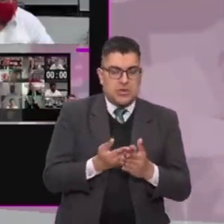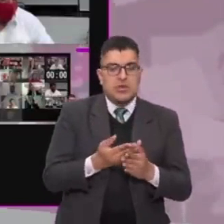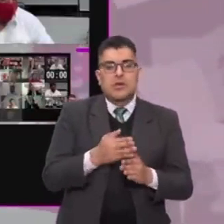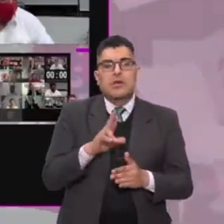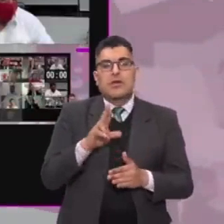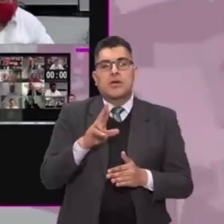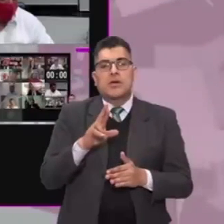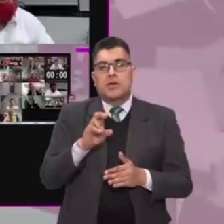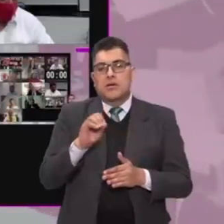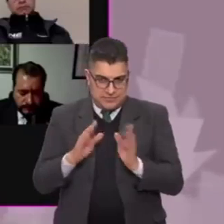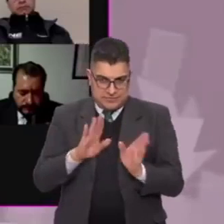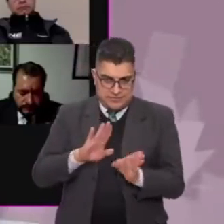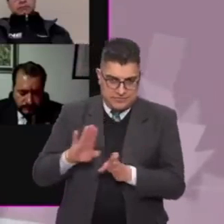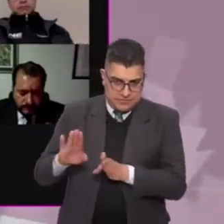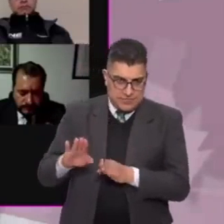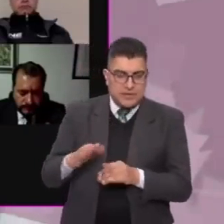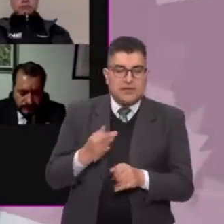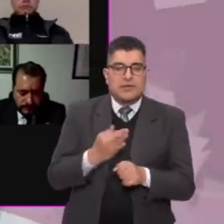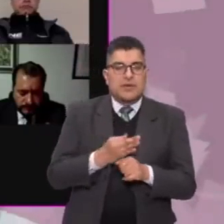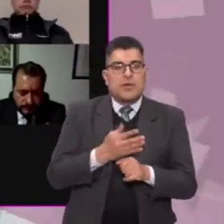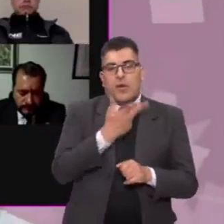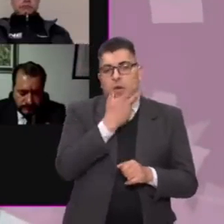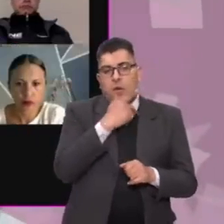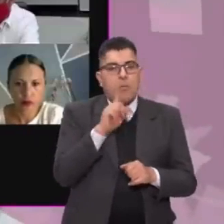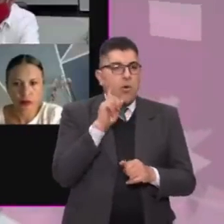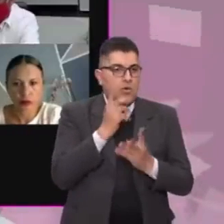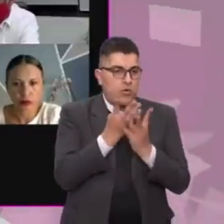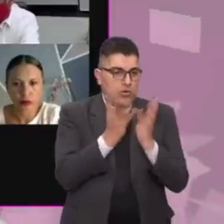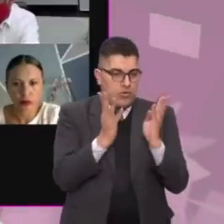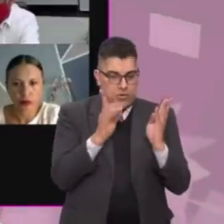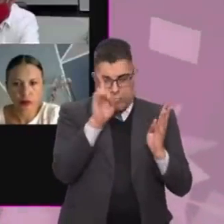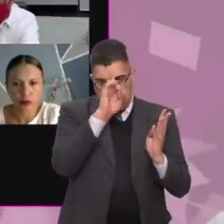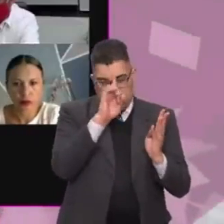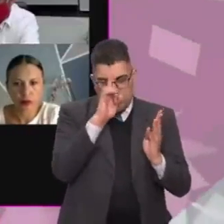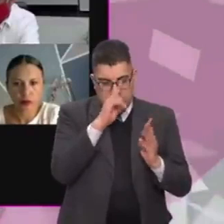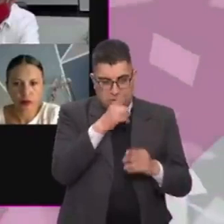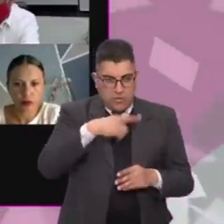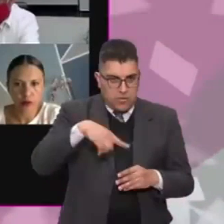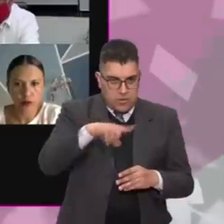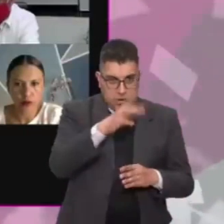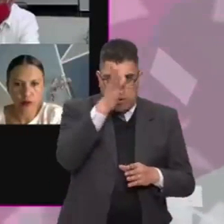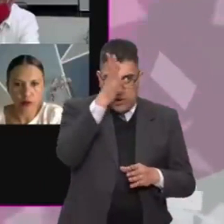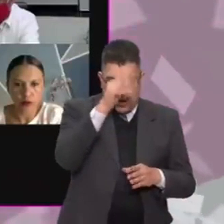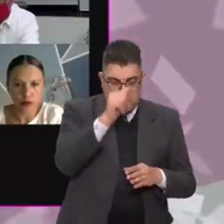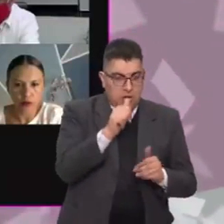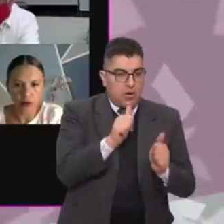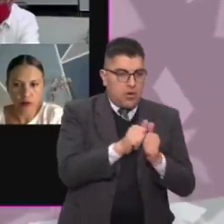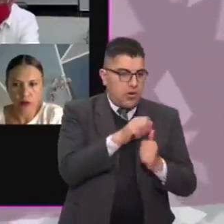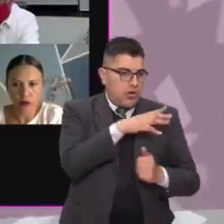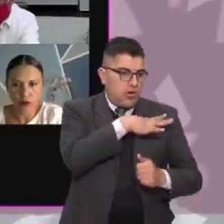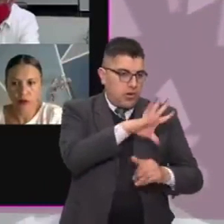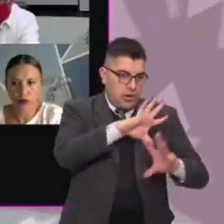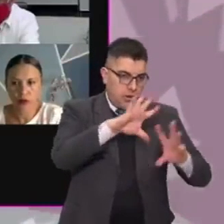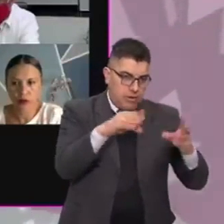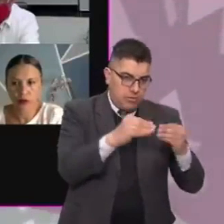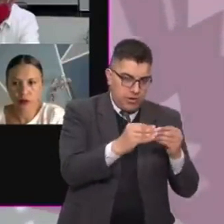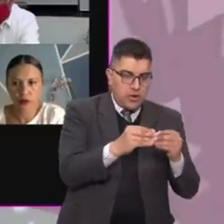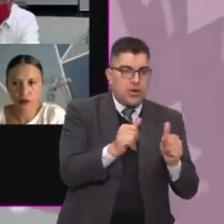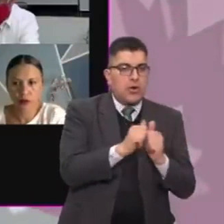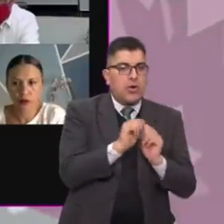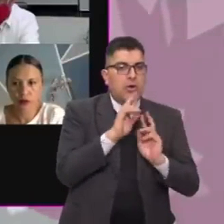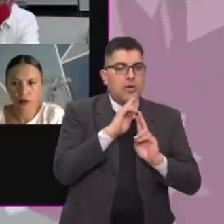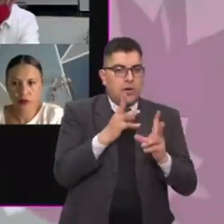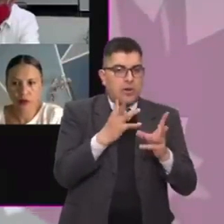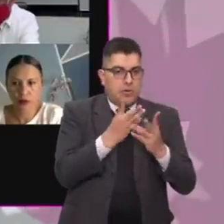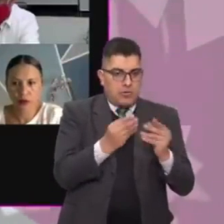impuesta el pasado 25 de marzo por el Consejo General del Instituto Nacional Electoral por no presentar su informe de